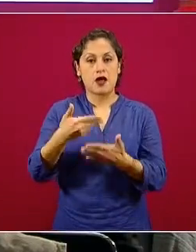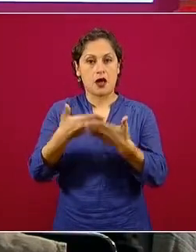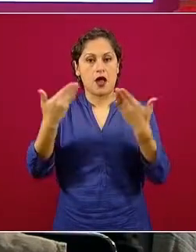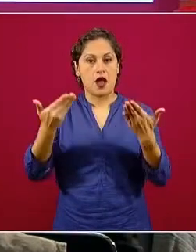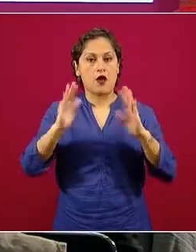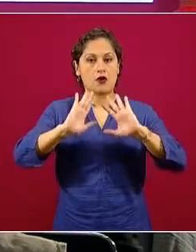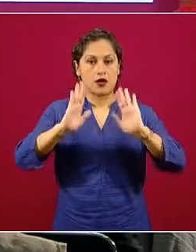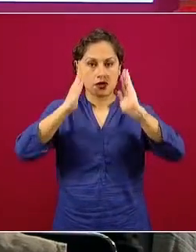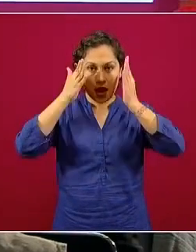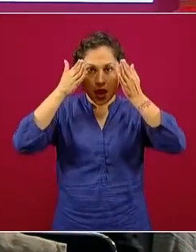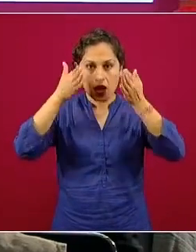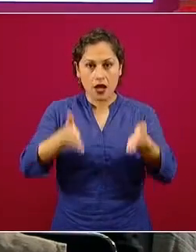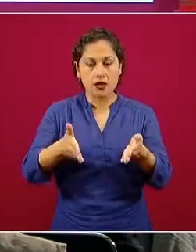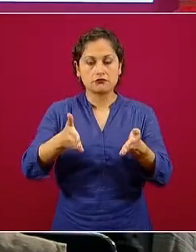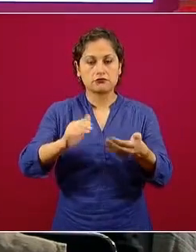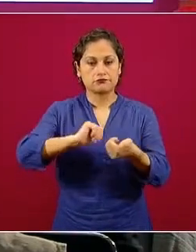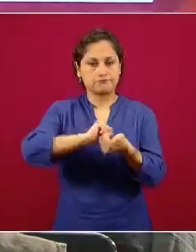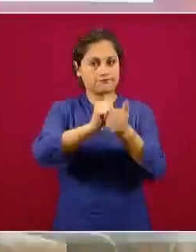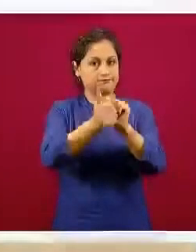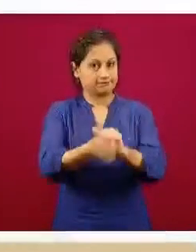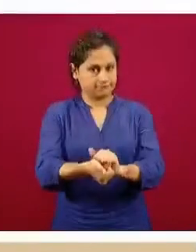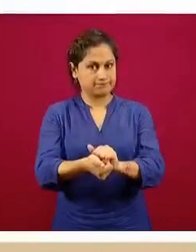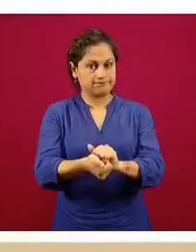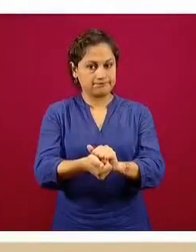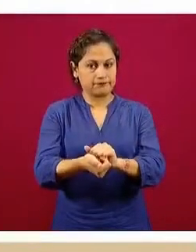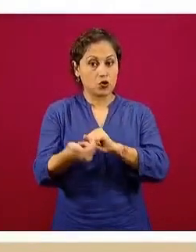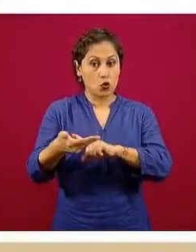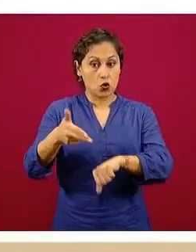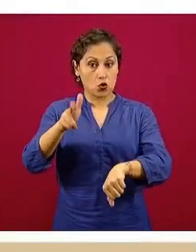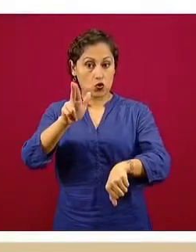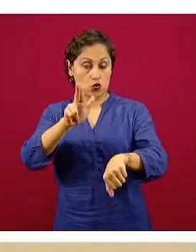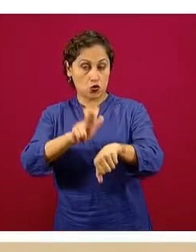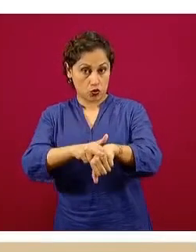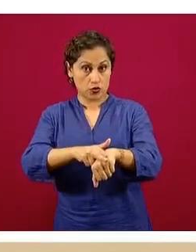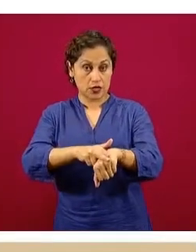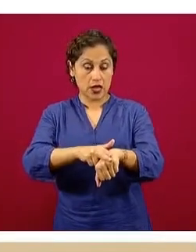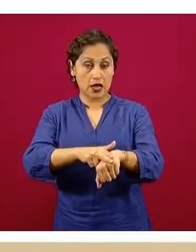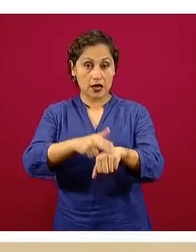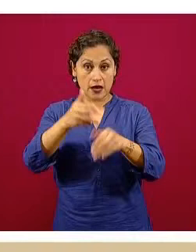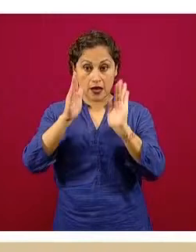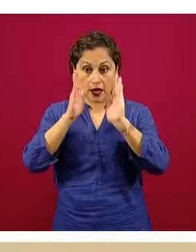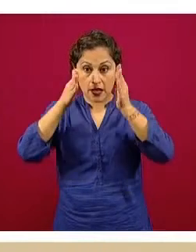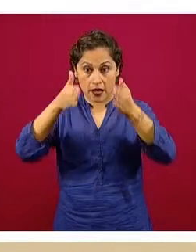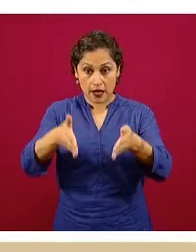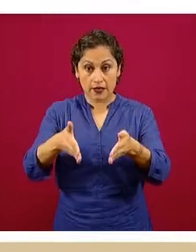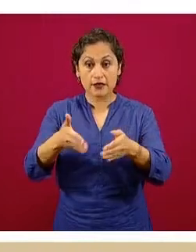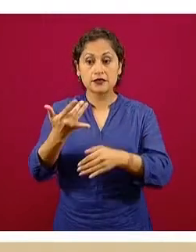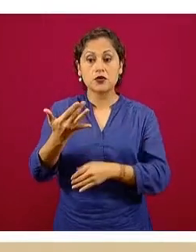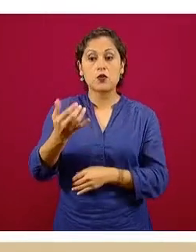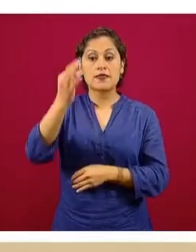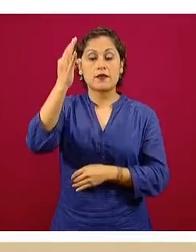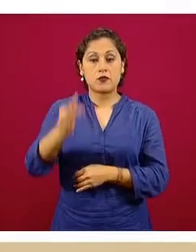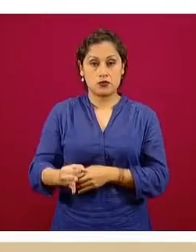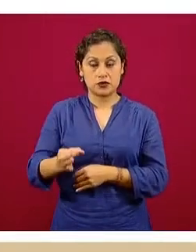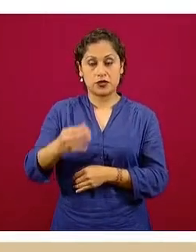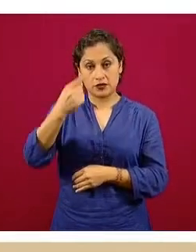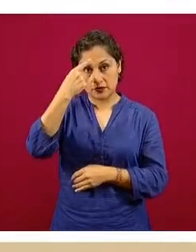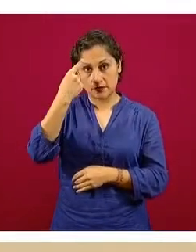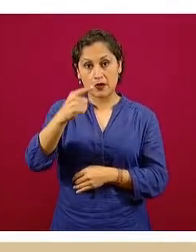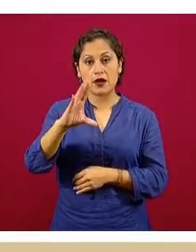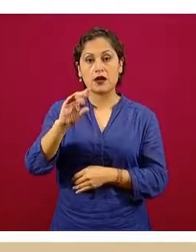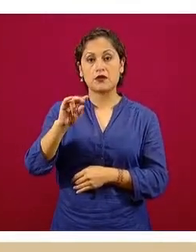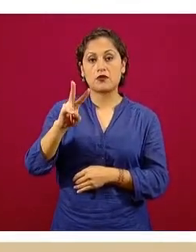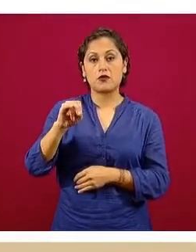como les mencionaba en su totalidad o en una proporción muy grande arriba del 50% para atender cobit hoy